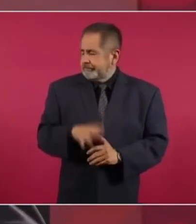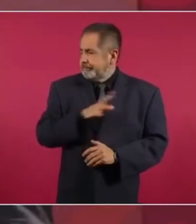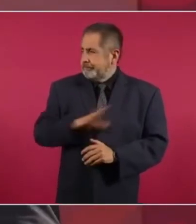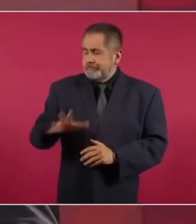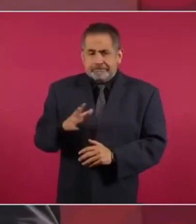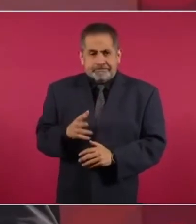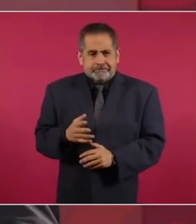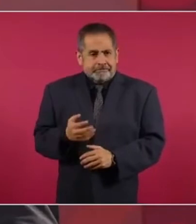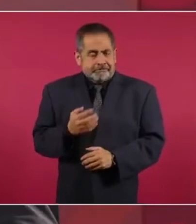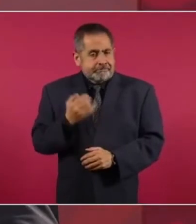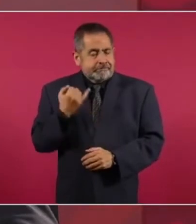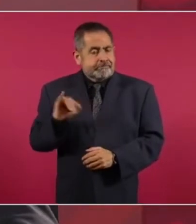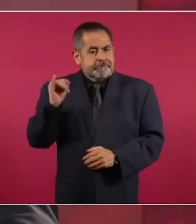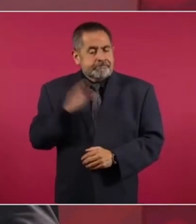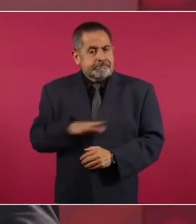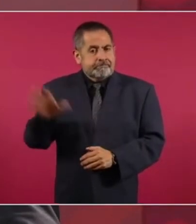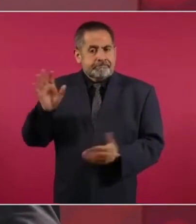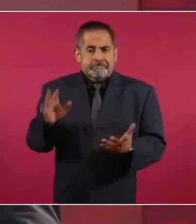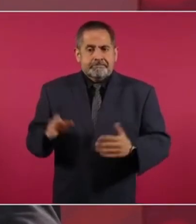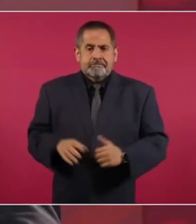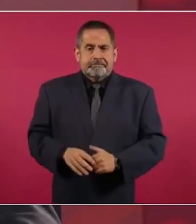Increíble.